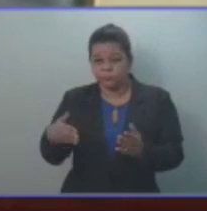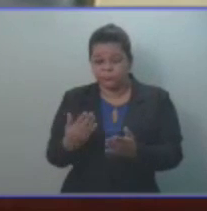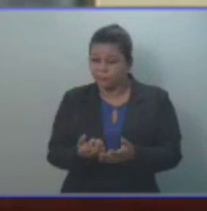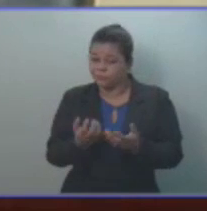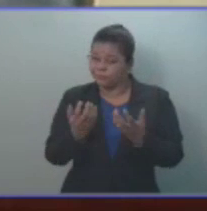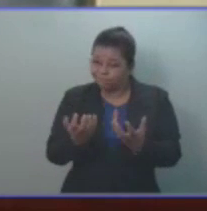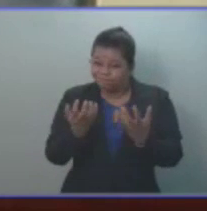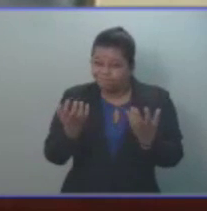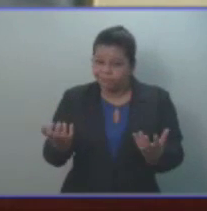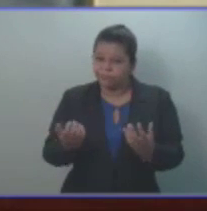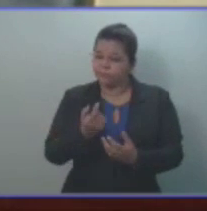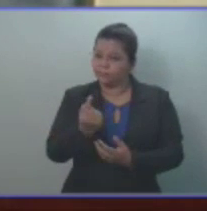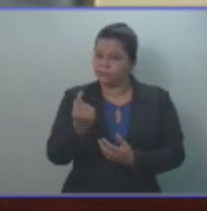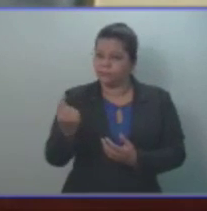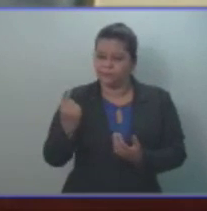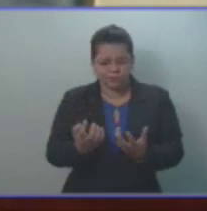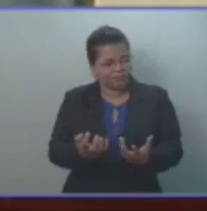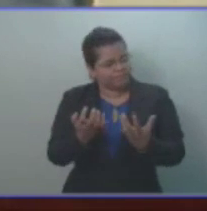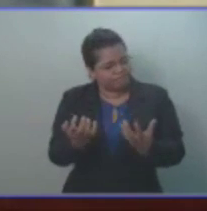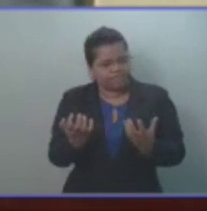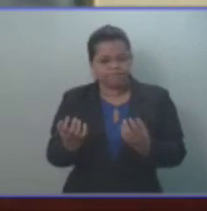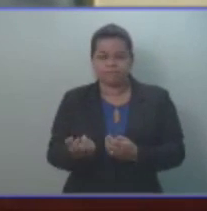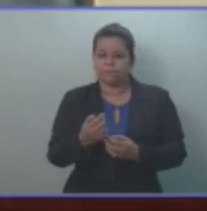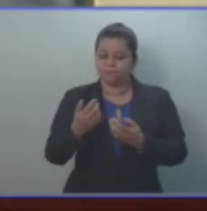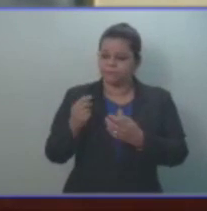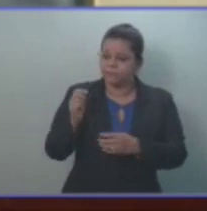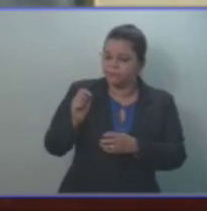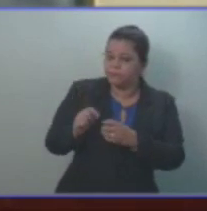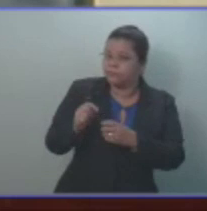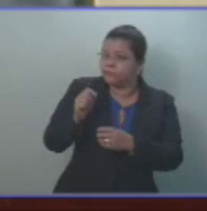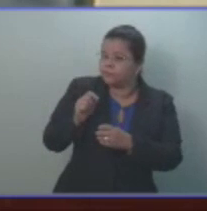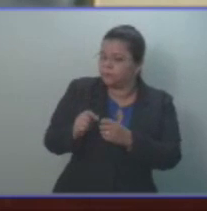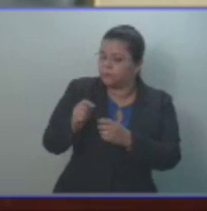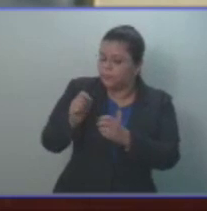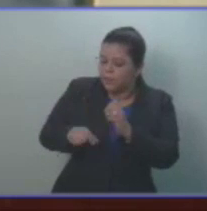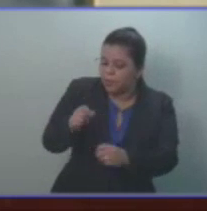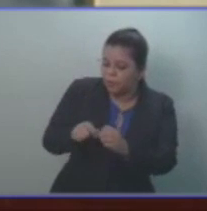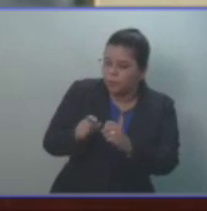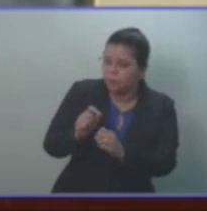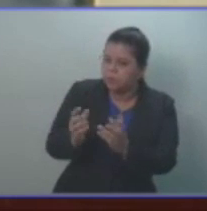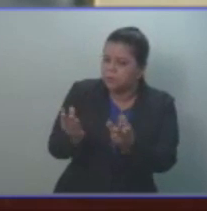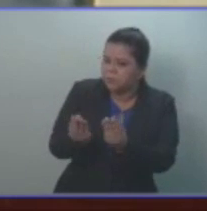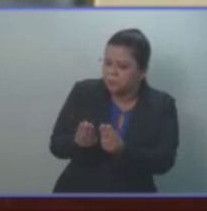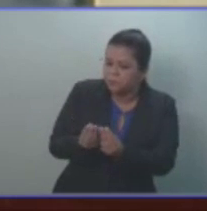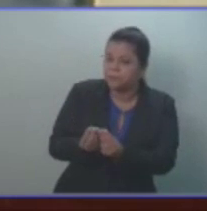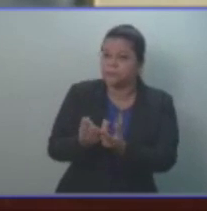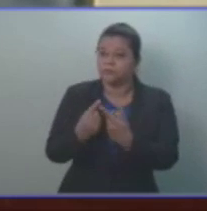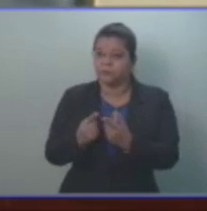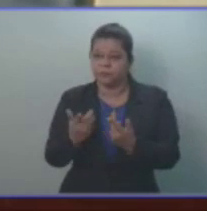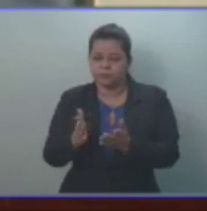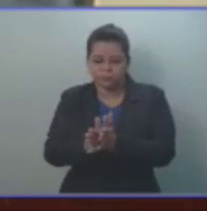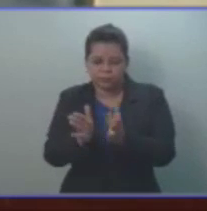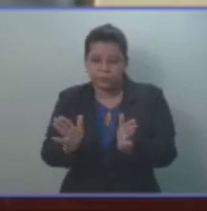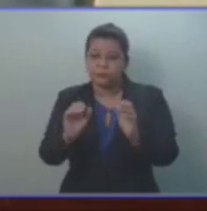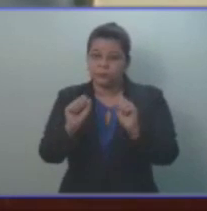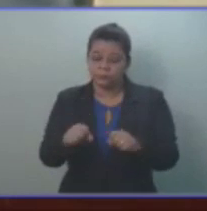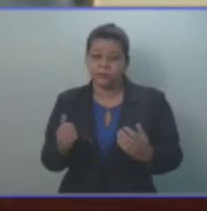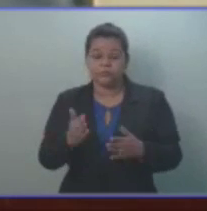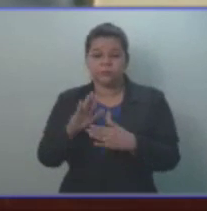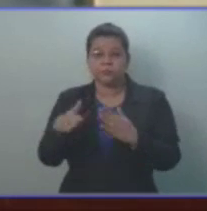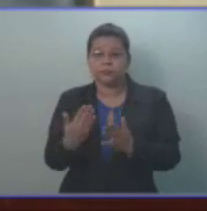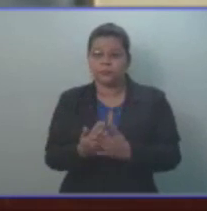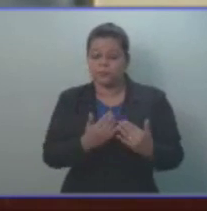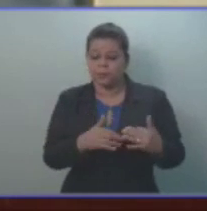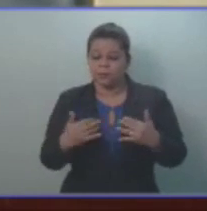miles y miles de pequeños agricultores y agricultores en general que se dedican a las actividades